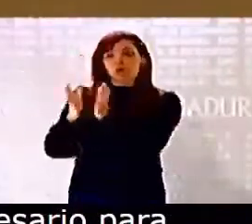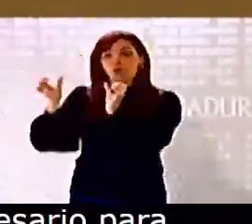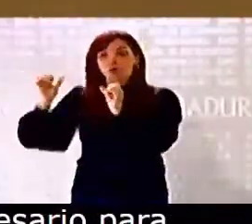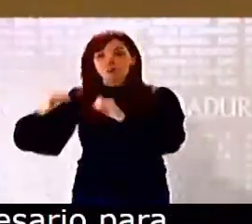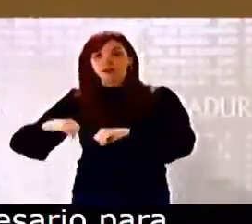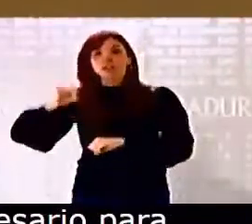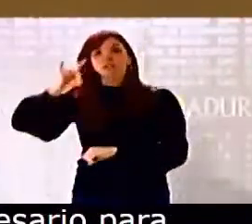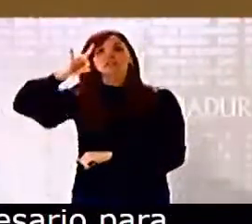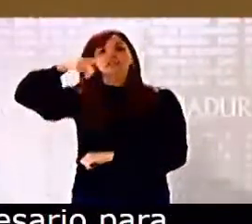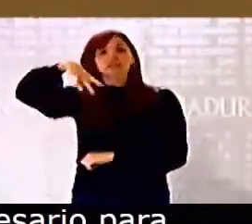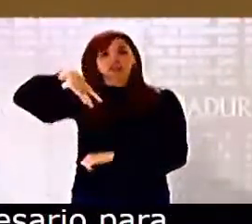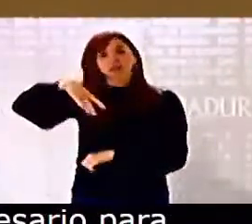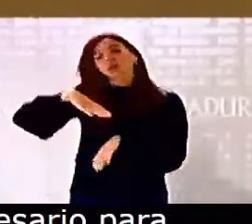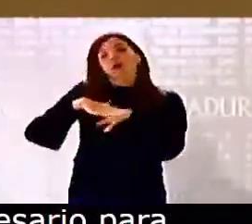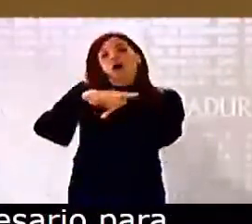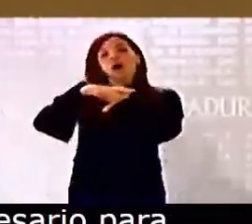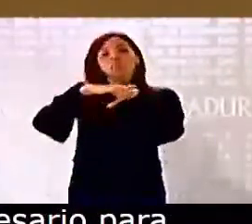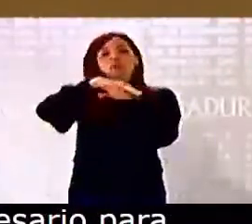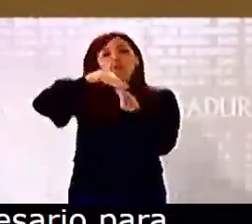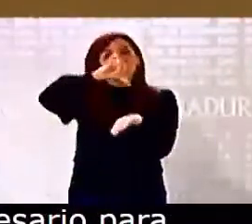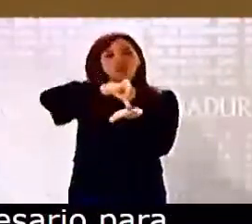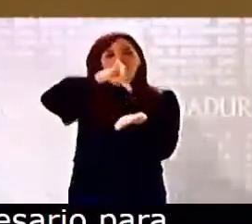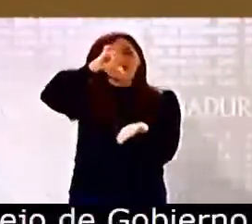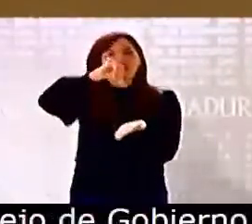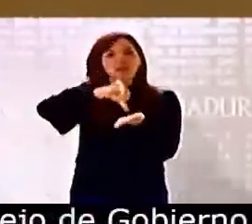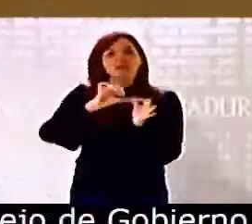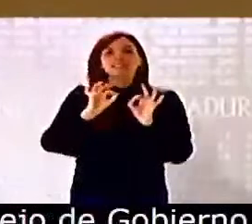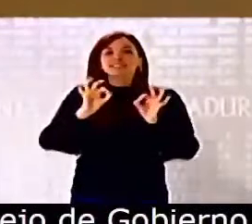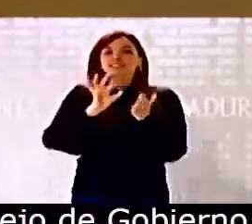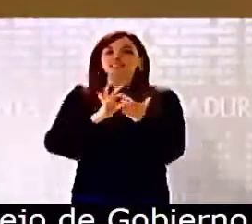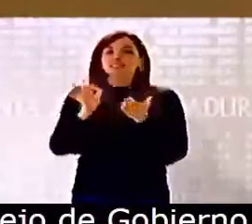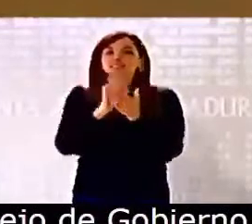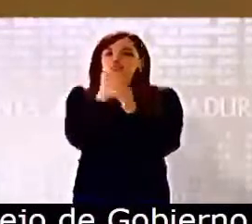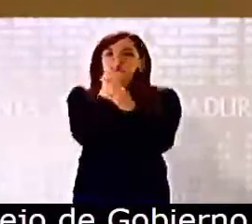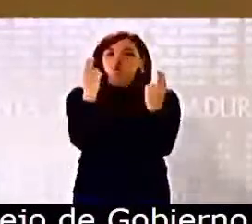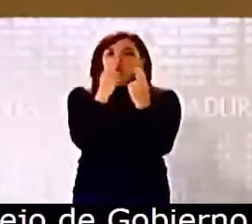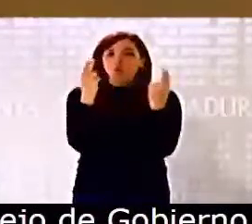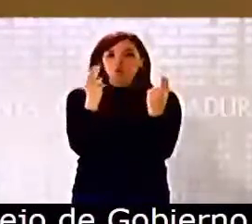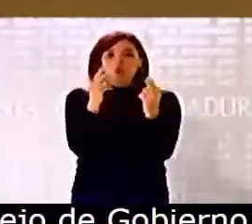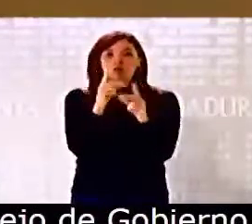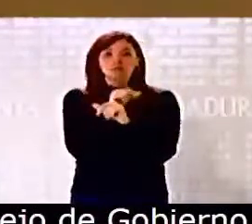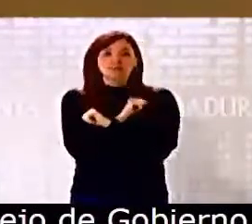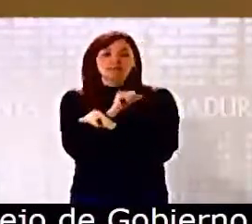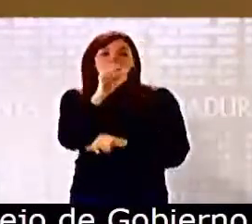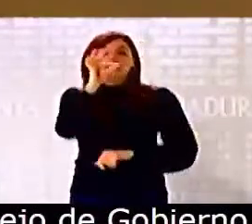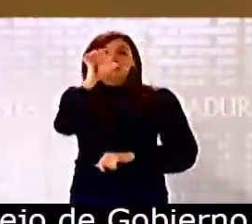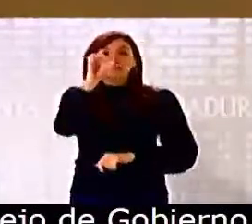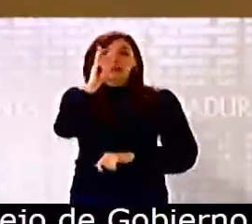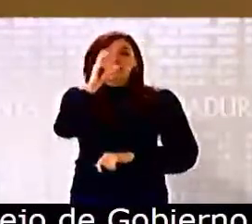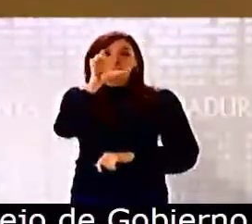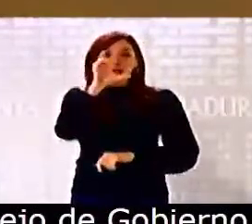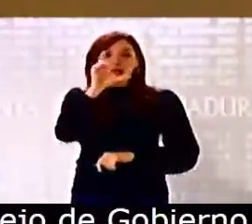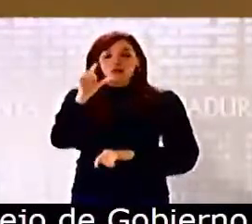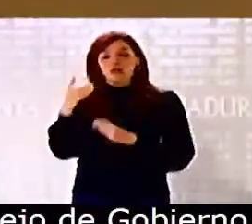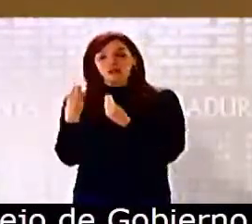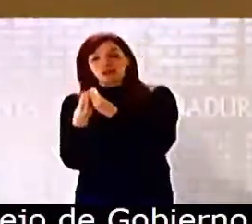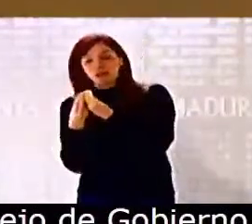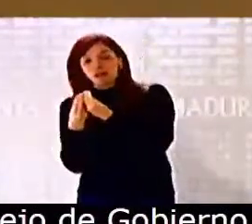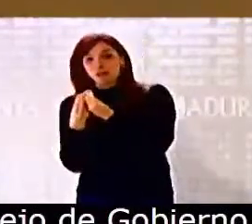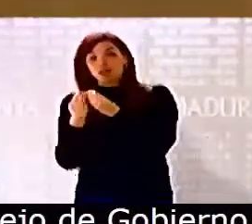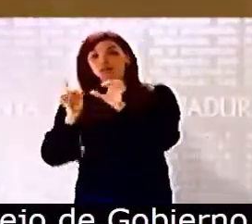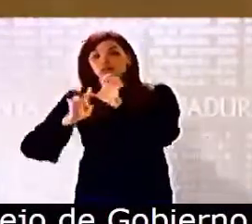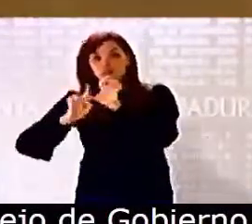Administración General del Estado, en concreto el Servicio Público de Empleo Estatal, el SEPE, y la Junta de Extremadura